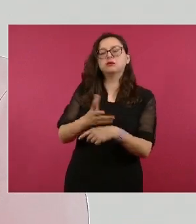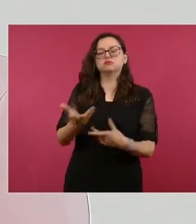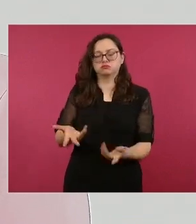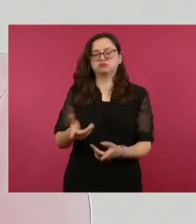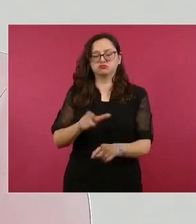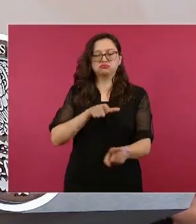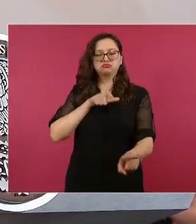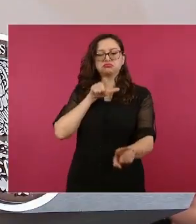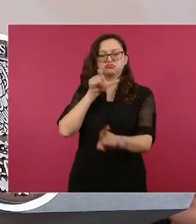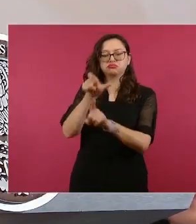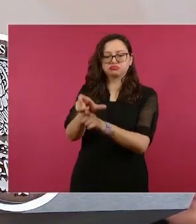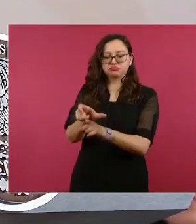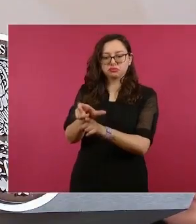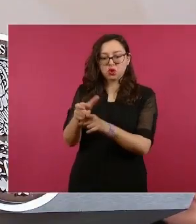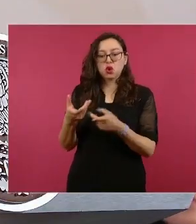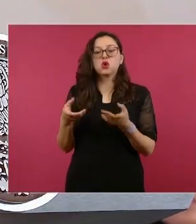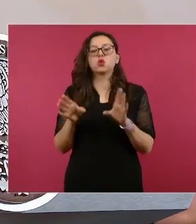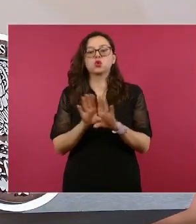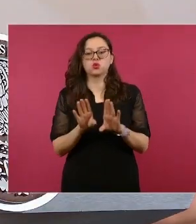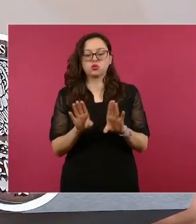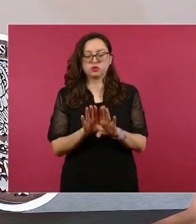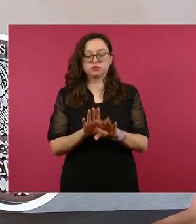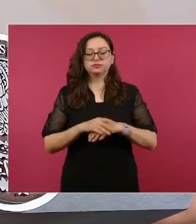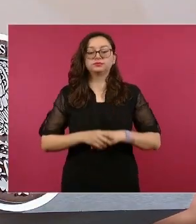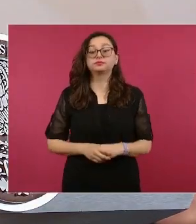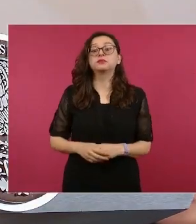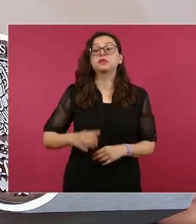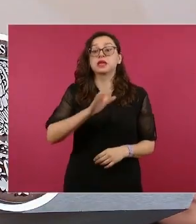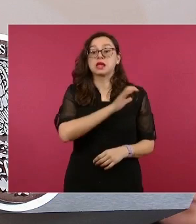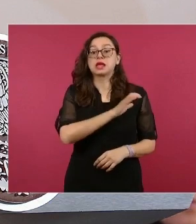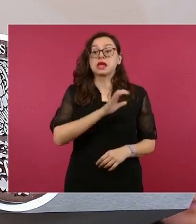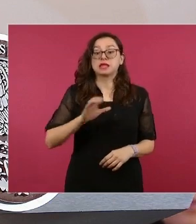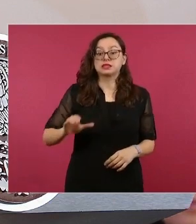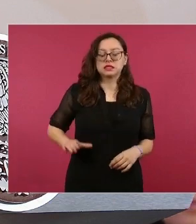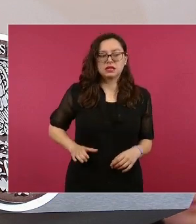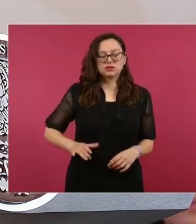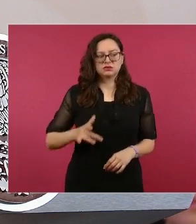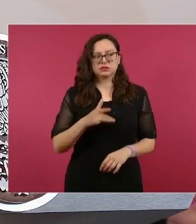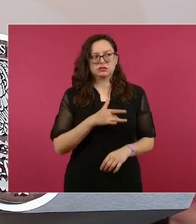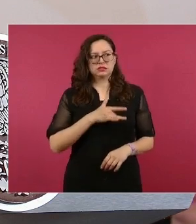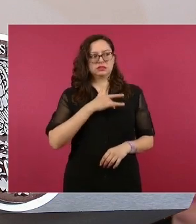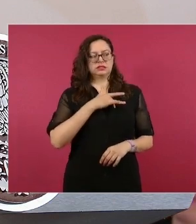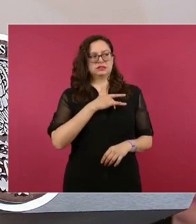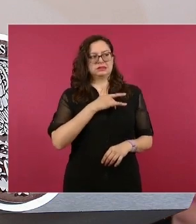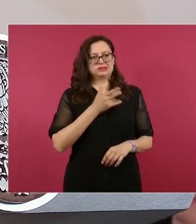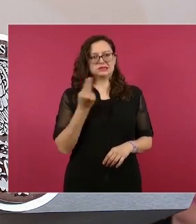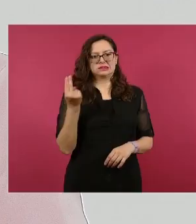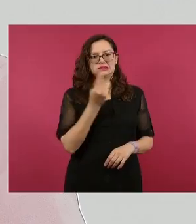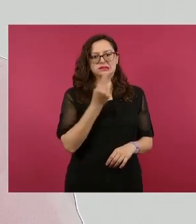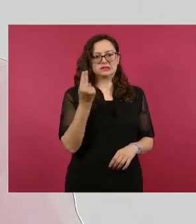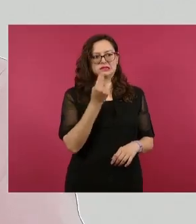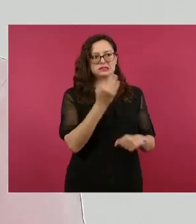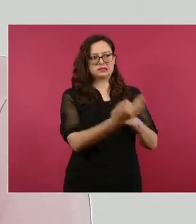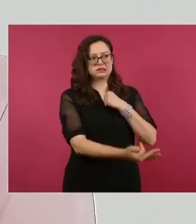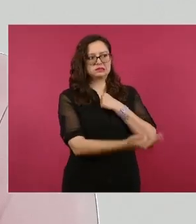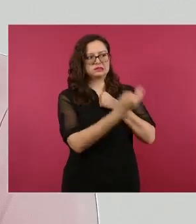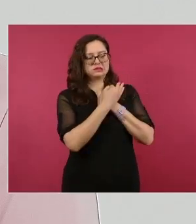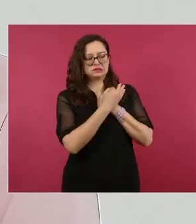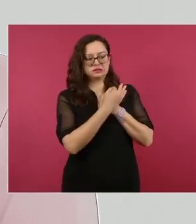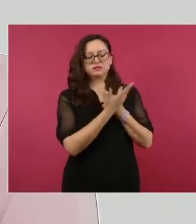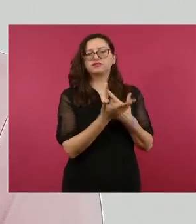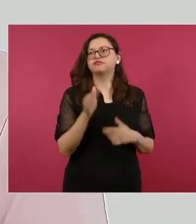siguiente. El INE recibe las solicitudes de protección y nos hacen